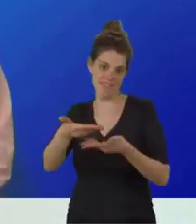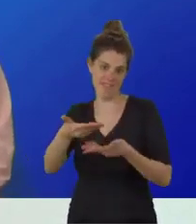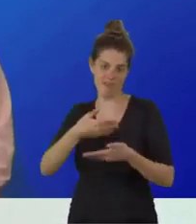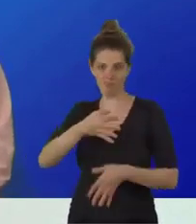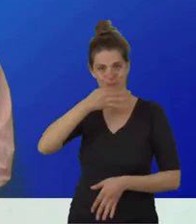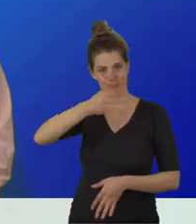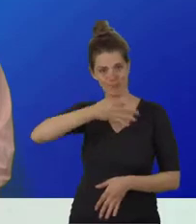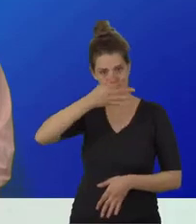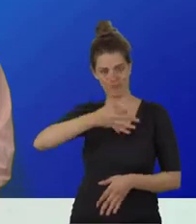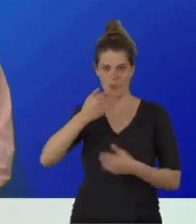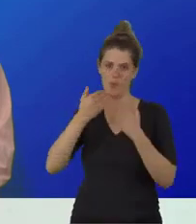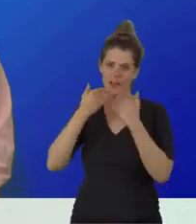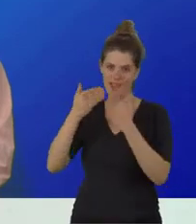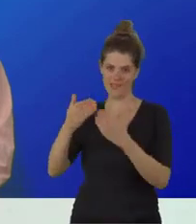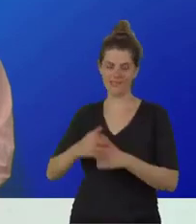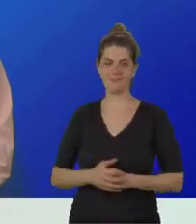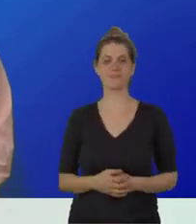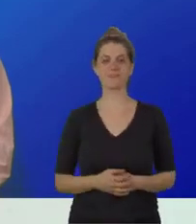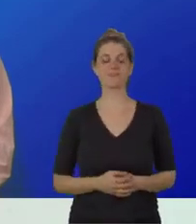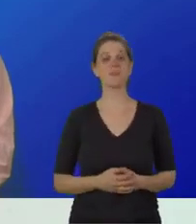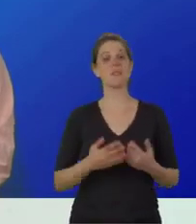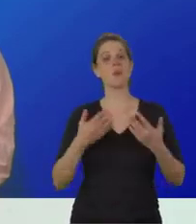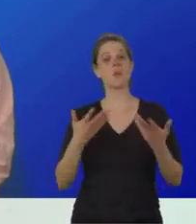me ha hecho Cerezo.